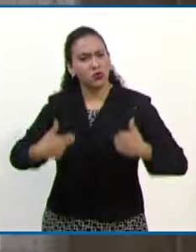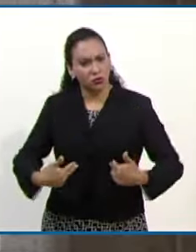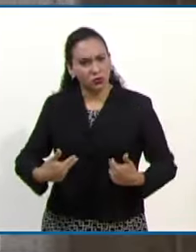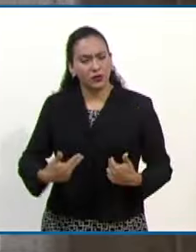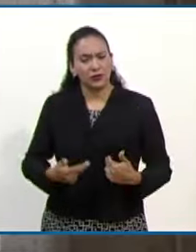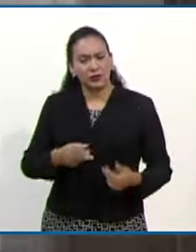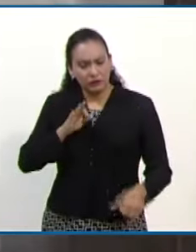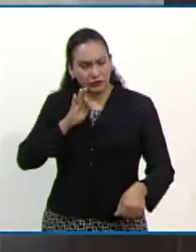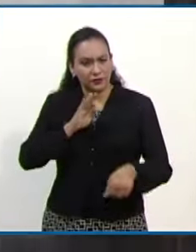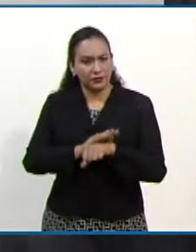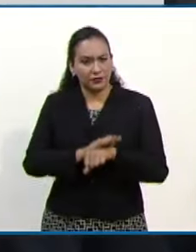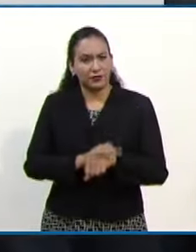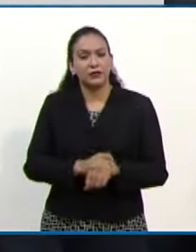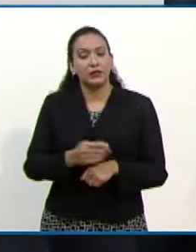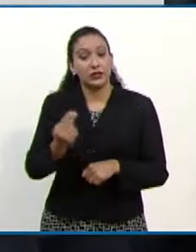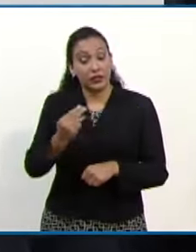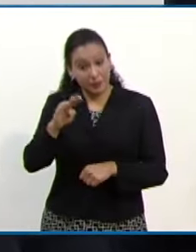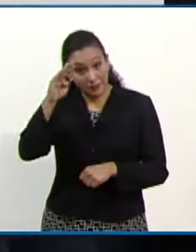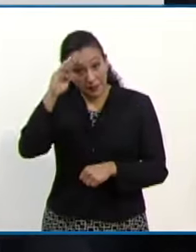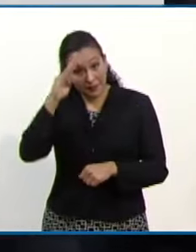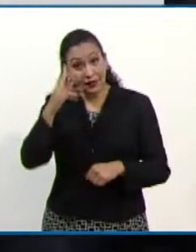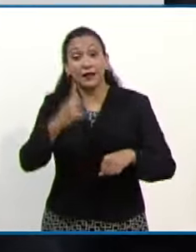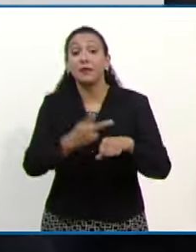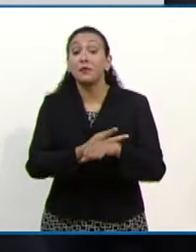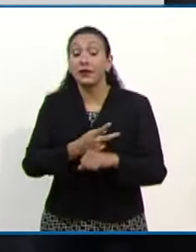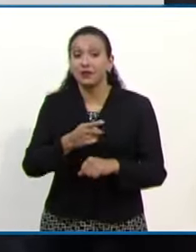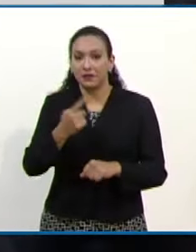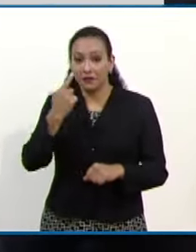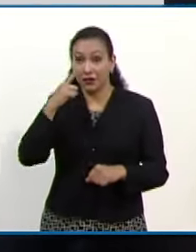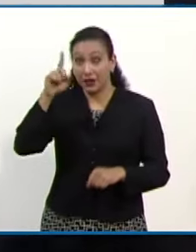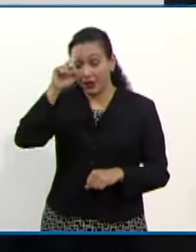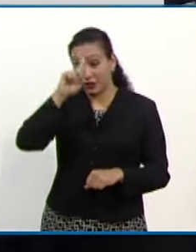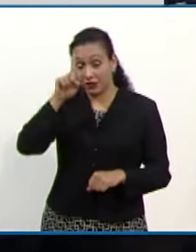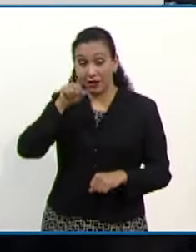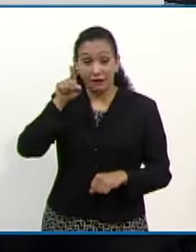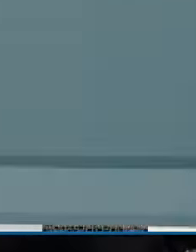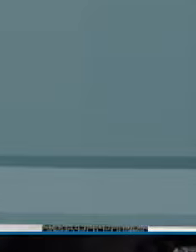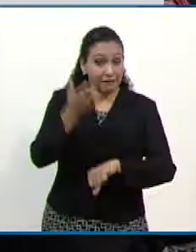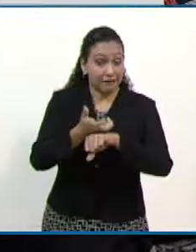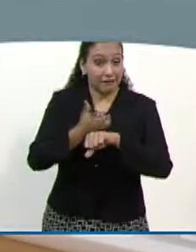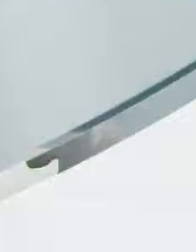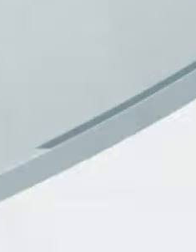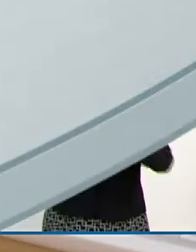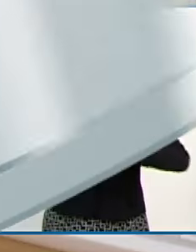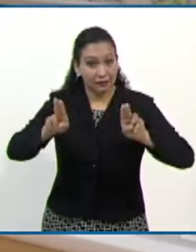parte y que considere las recomendaciones de Naciones Unidas en la materia.